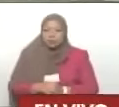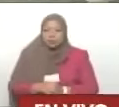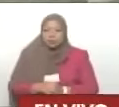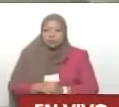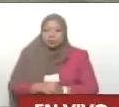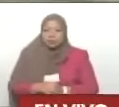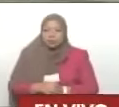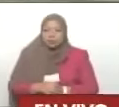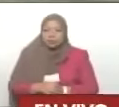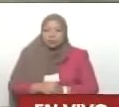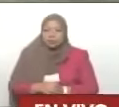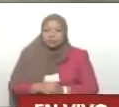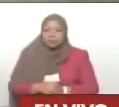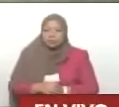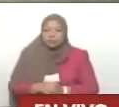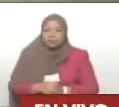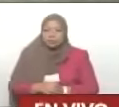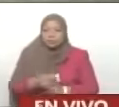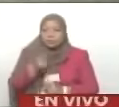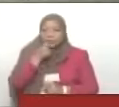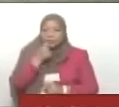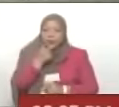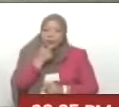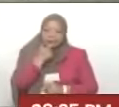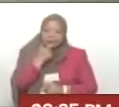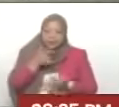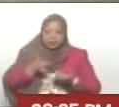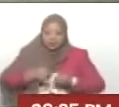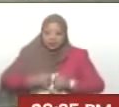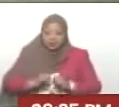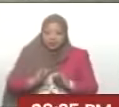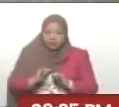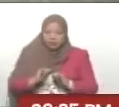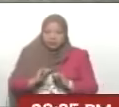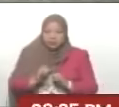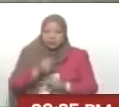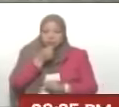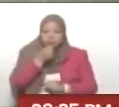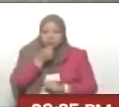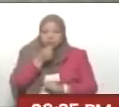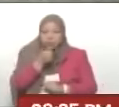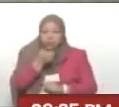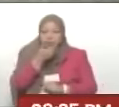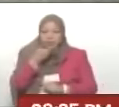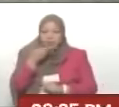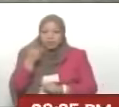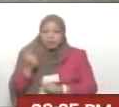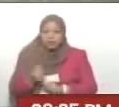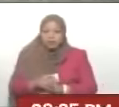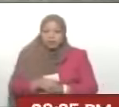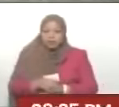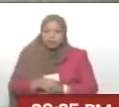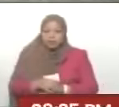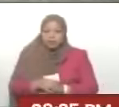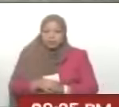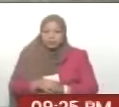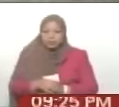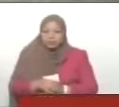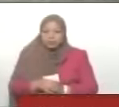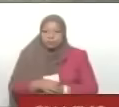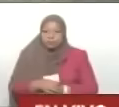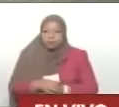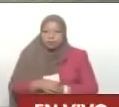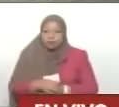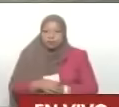Qué maravilla de hija. Si le prestas un micrófono, sería mejor, ¿verdad? Eso por